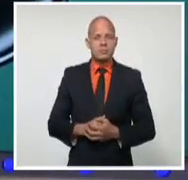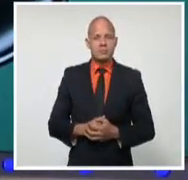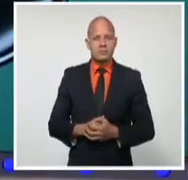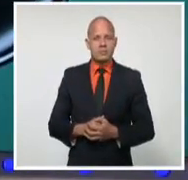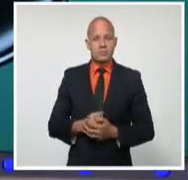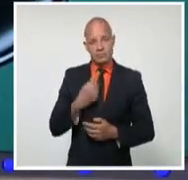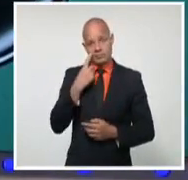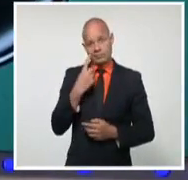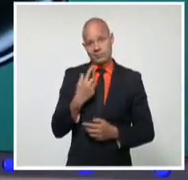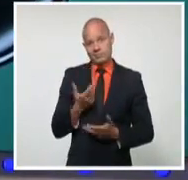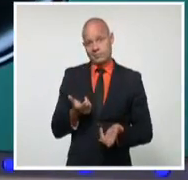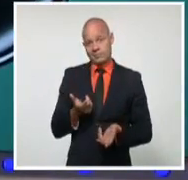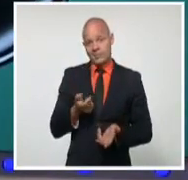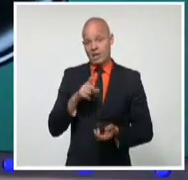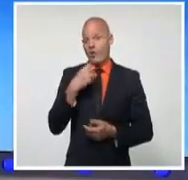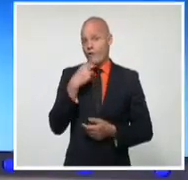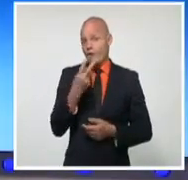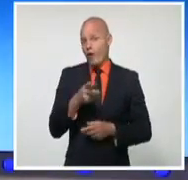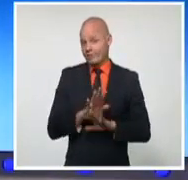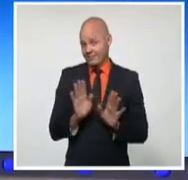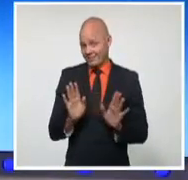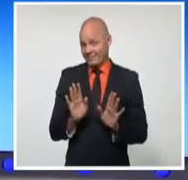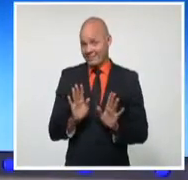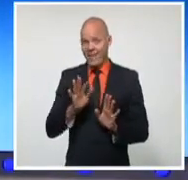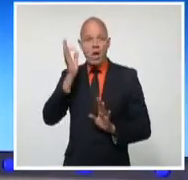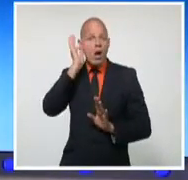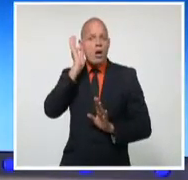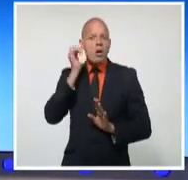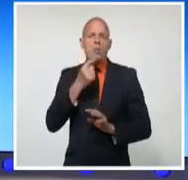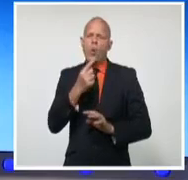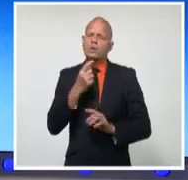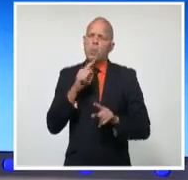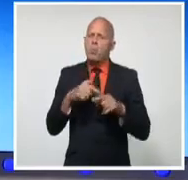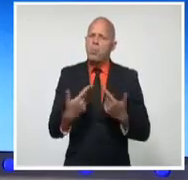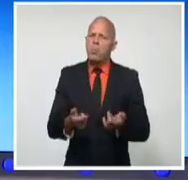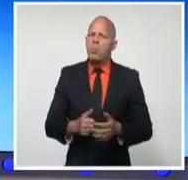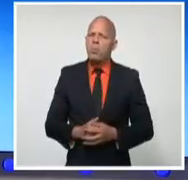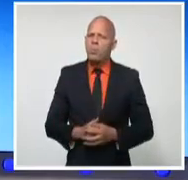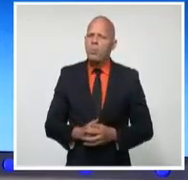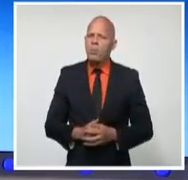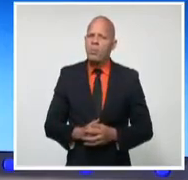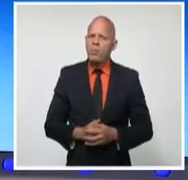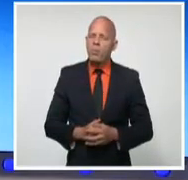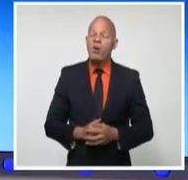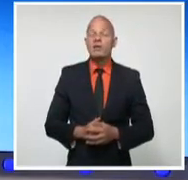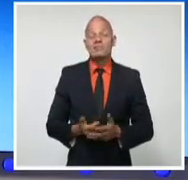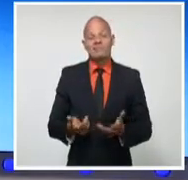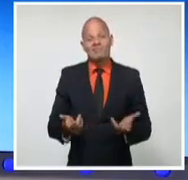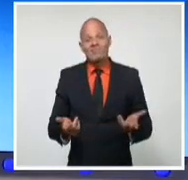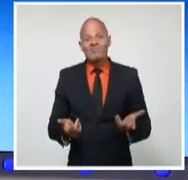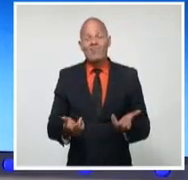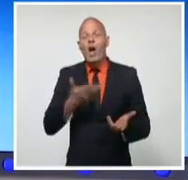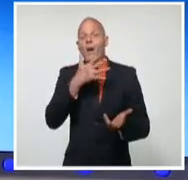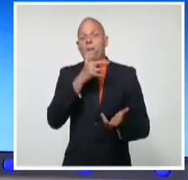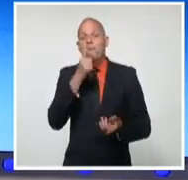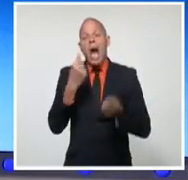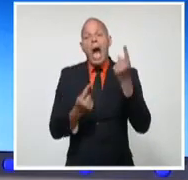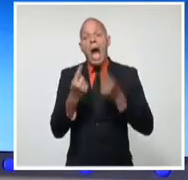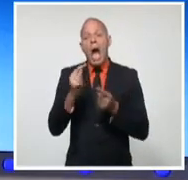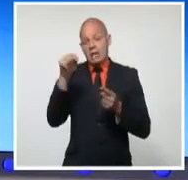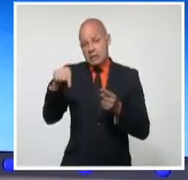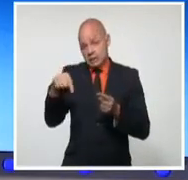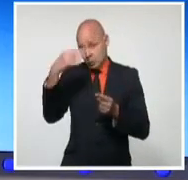Este mensaje de voz, la madrina lo envía ¿por qué? Bueno, lo envía ante la preocupación de uno de los integrantes aquí en el